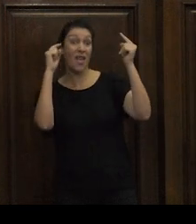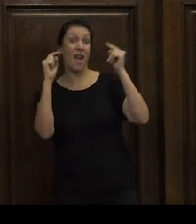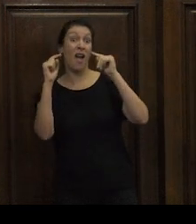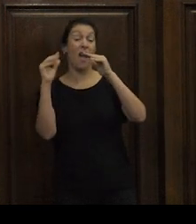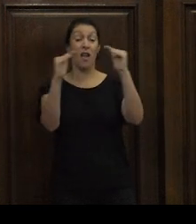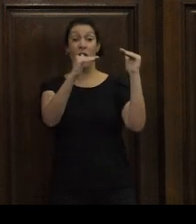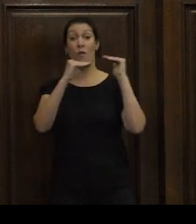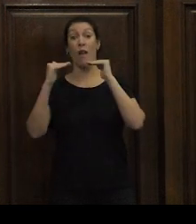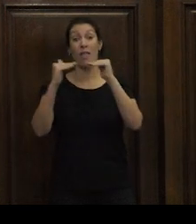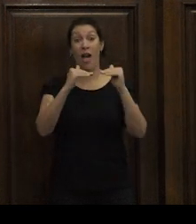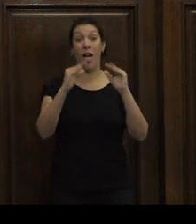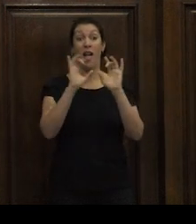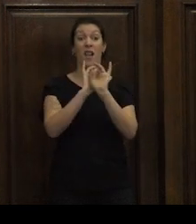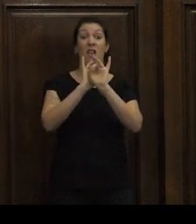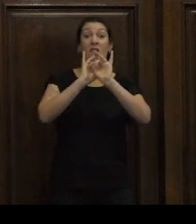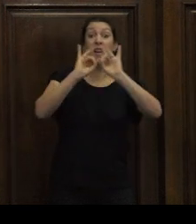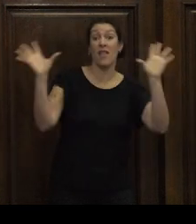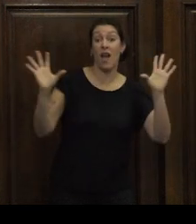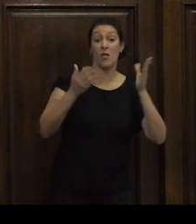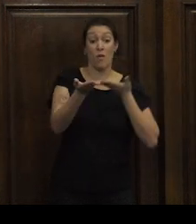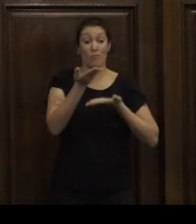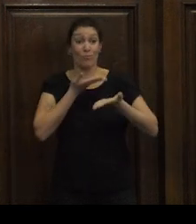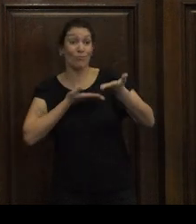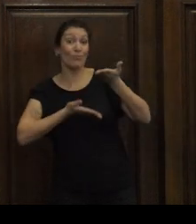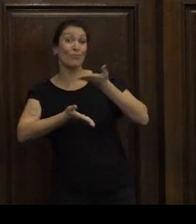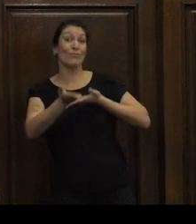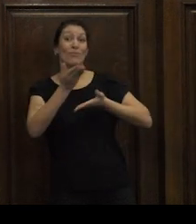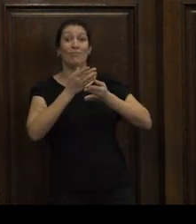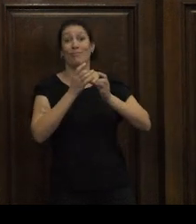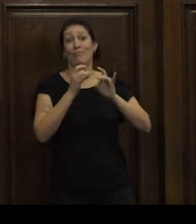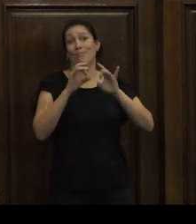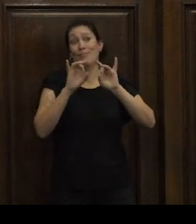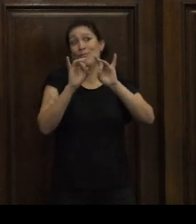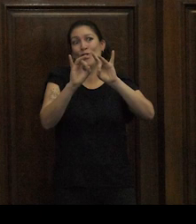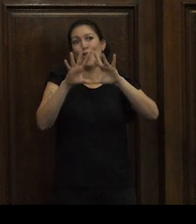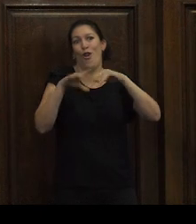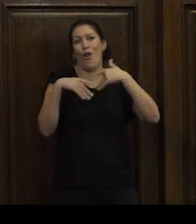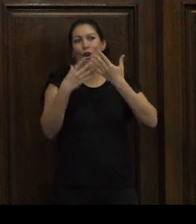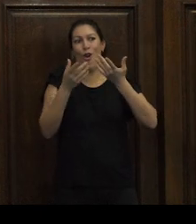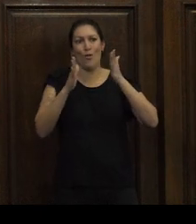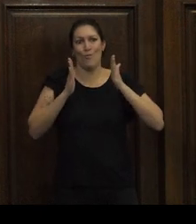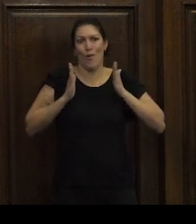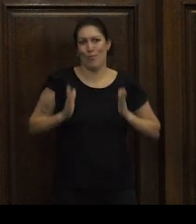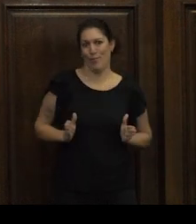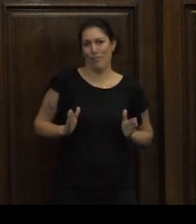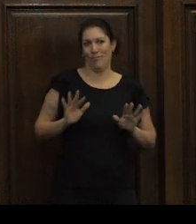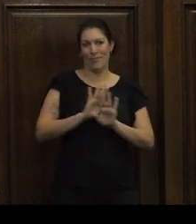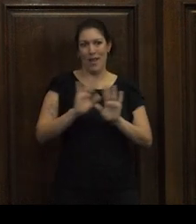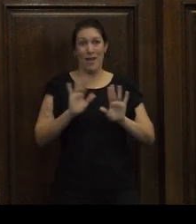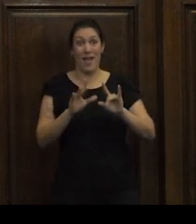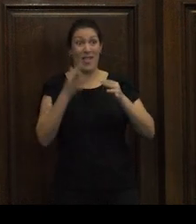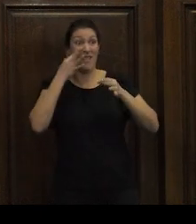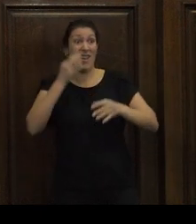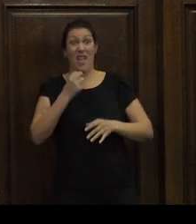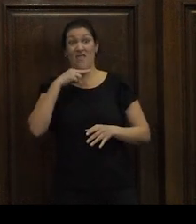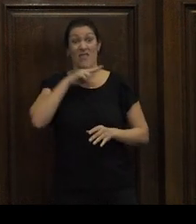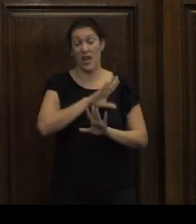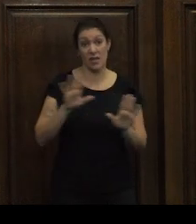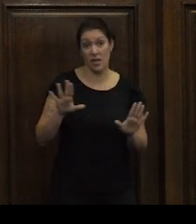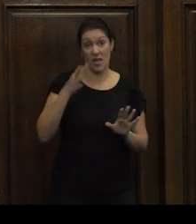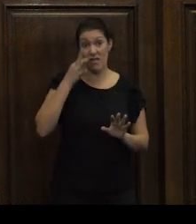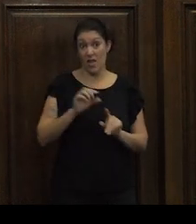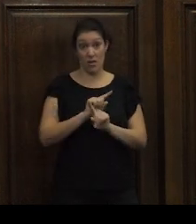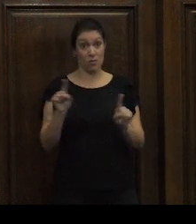de igualdad, libertad, fraternidad, eran pura formalidad, ¿no? Una formalidad bastante hipócrita, podríamos